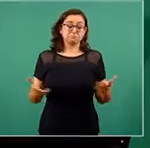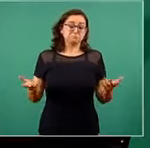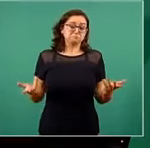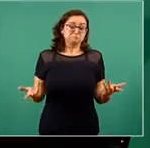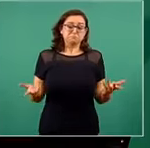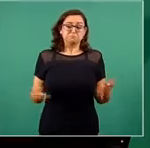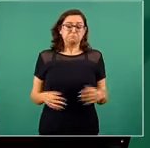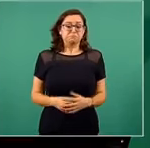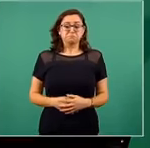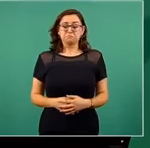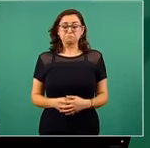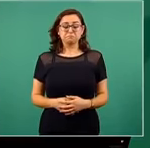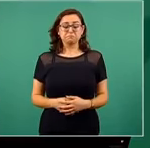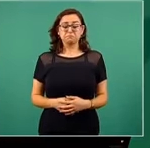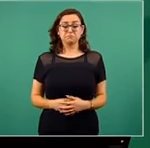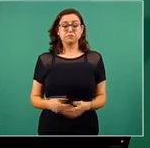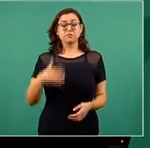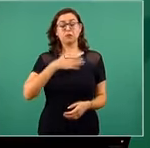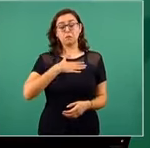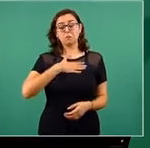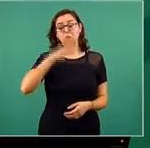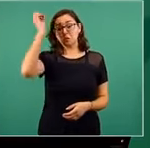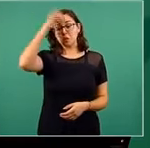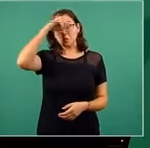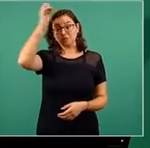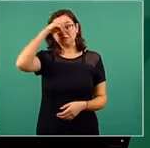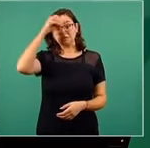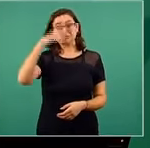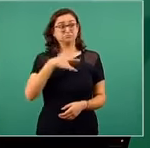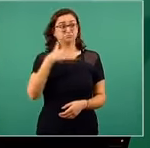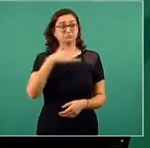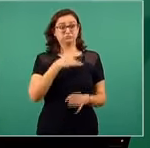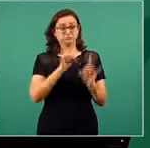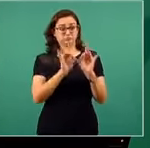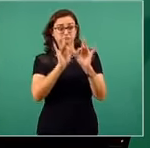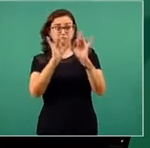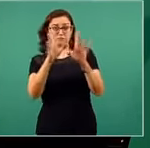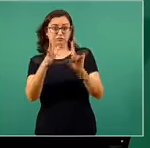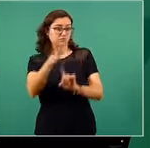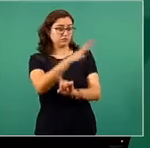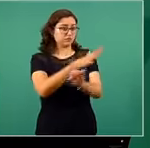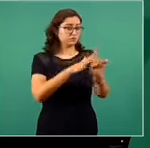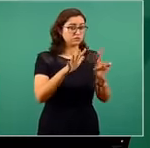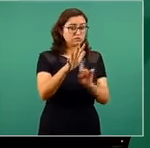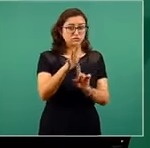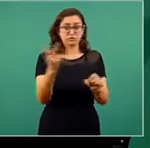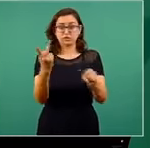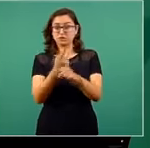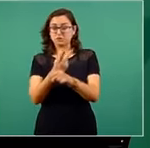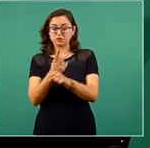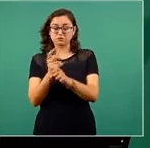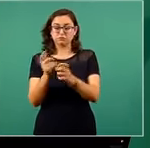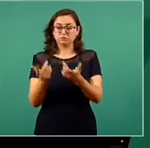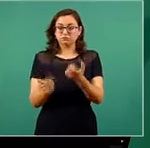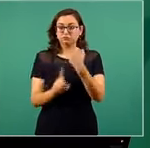cualquier fenómeno de interés público, se presta a que las distintas fuerzas